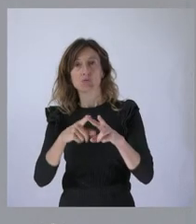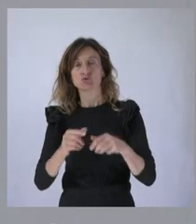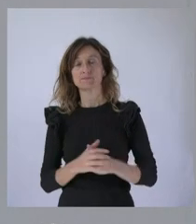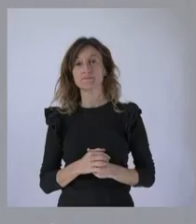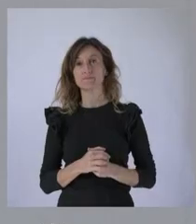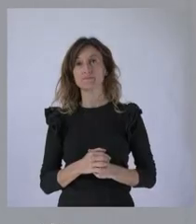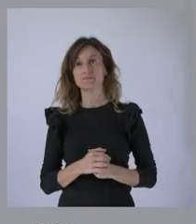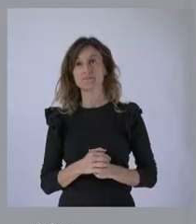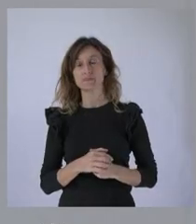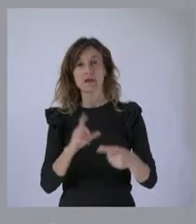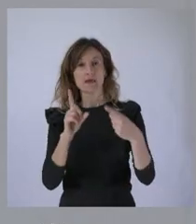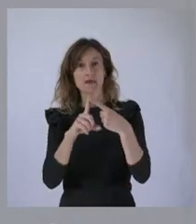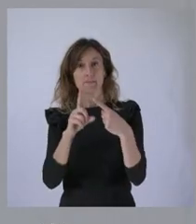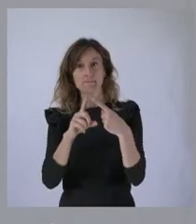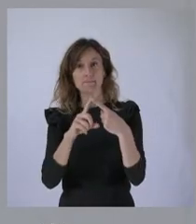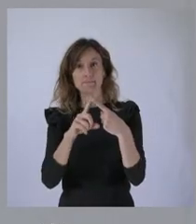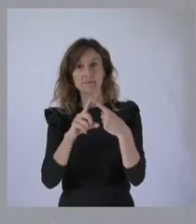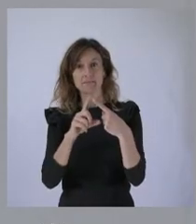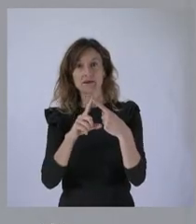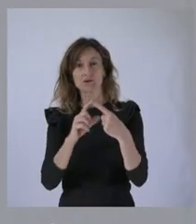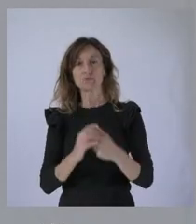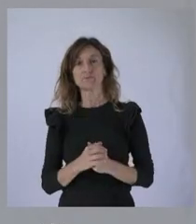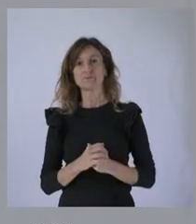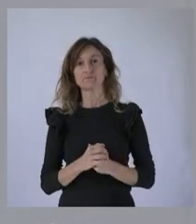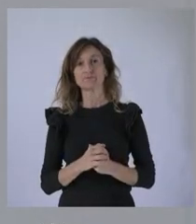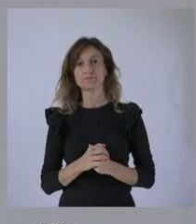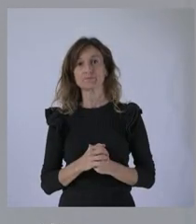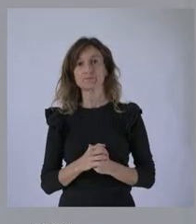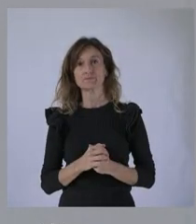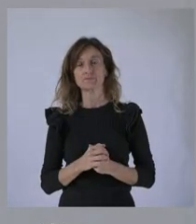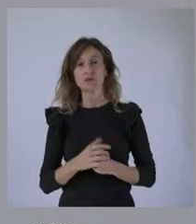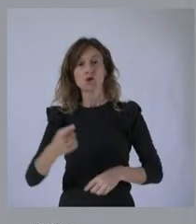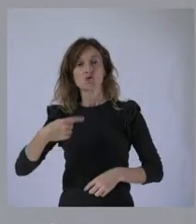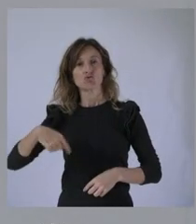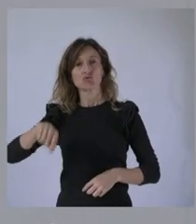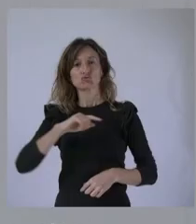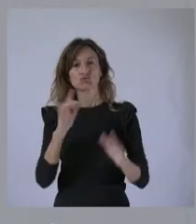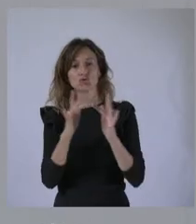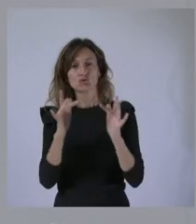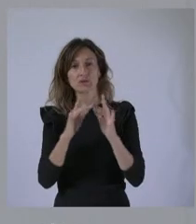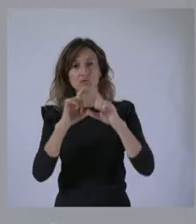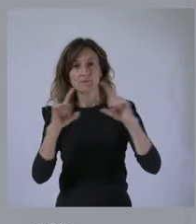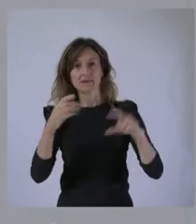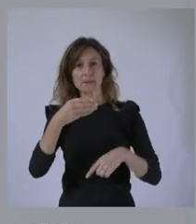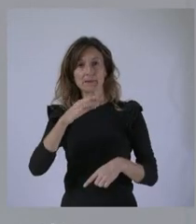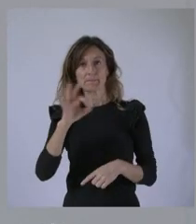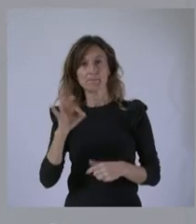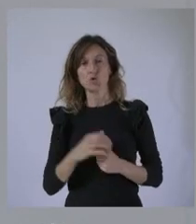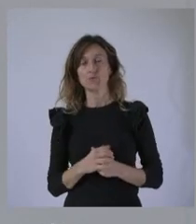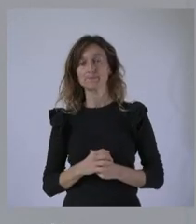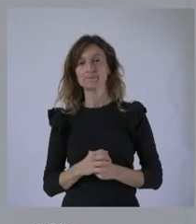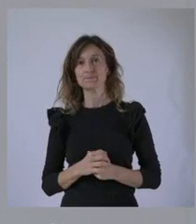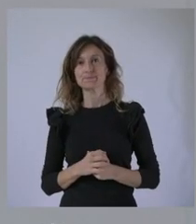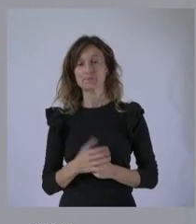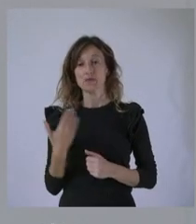el primer aspecto lógicamente nosotros estamos en contacto con Bimbo en las últimas